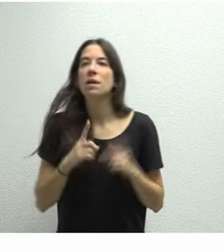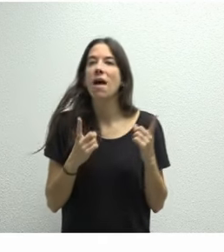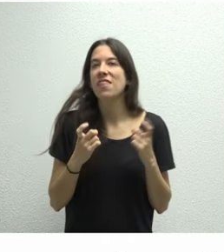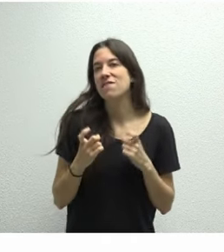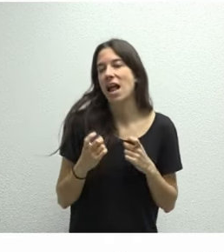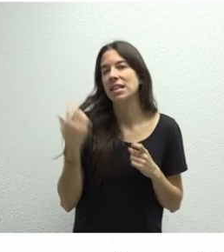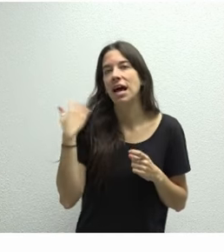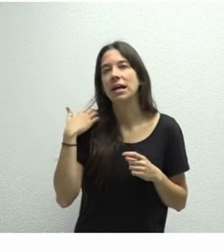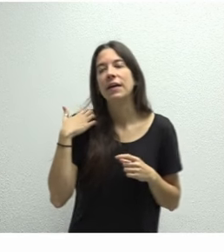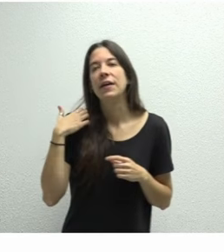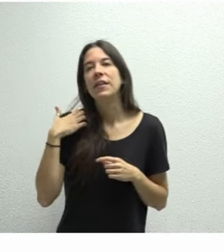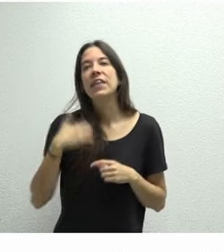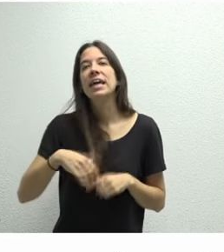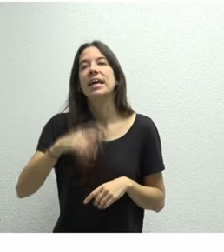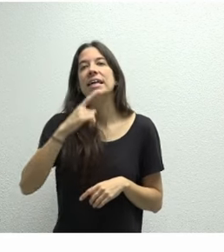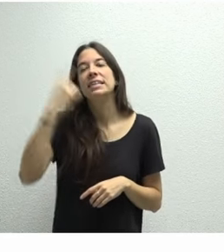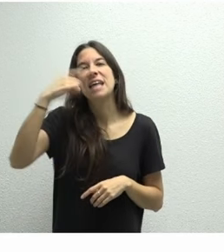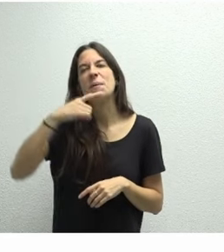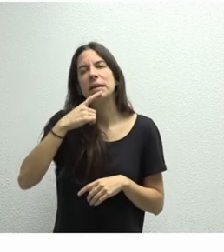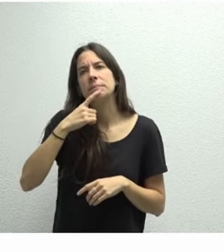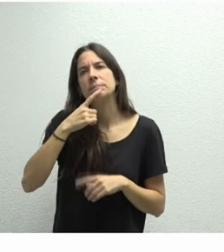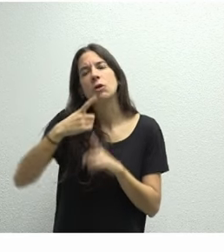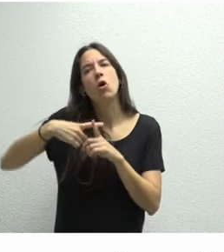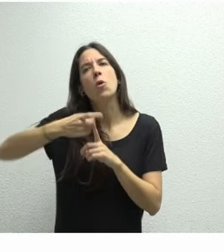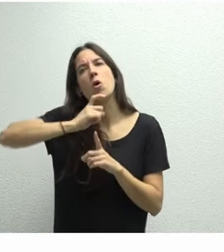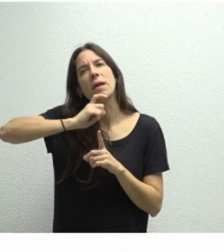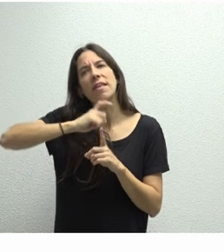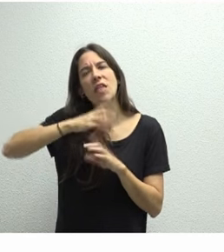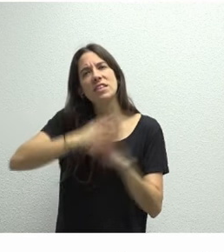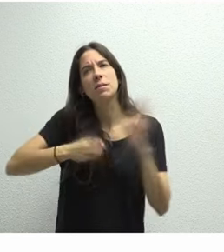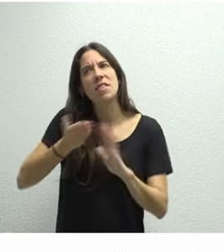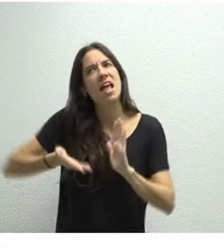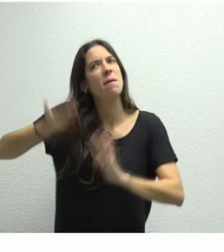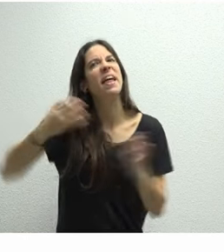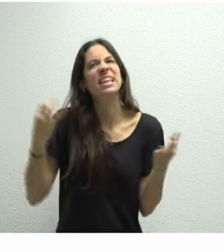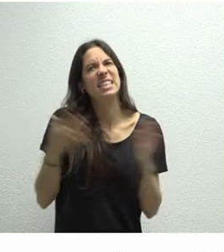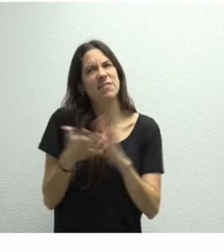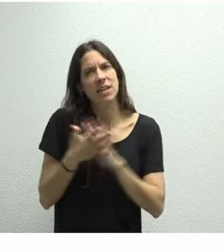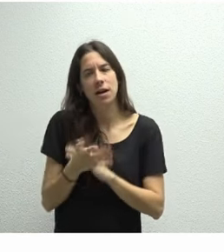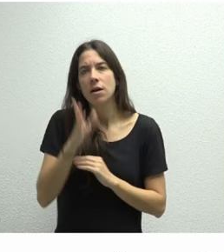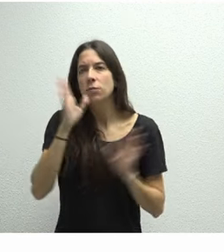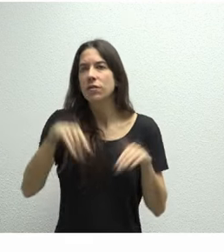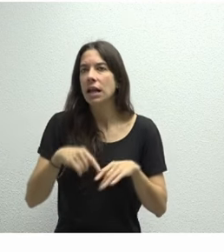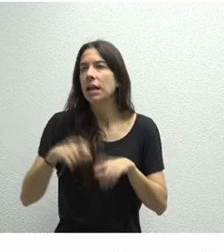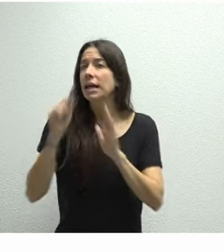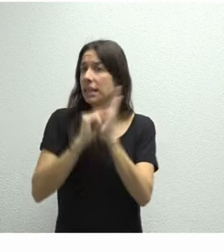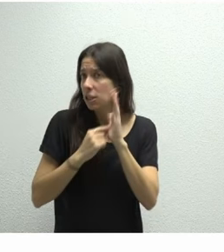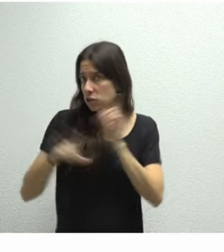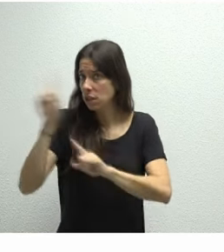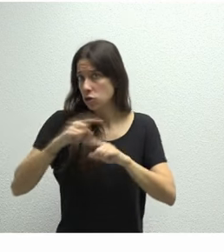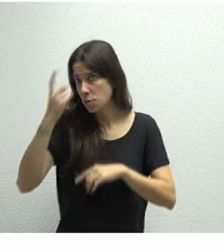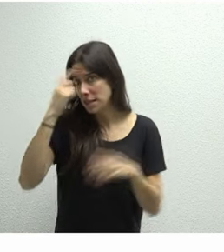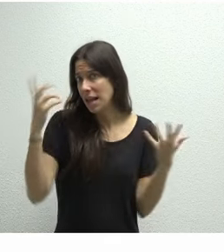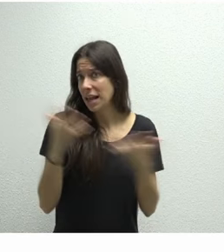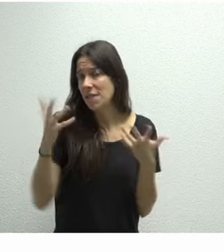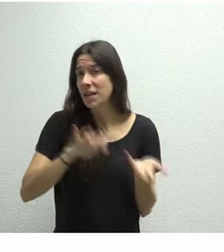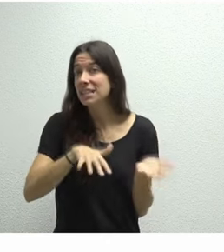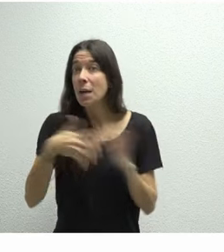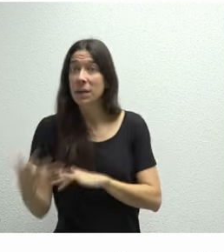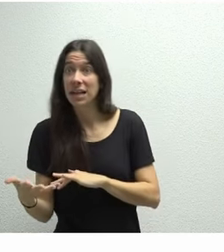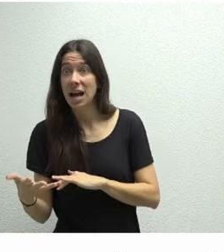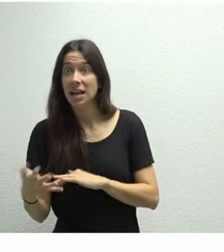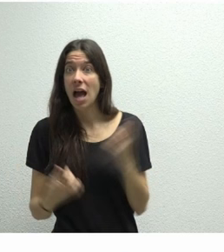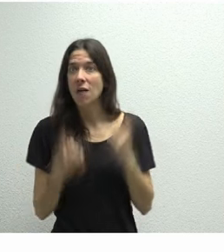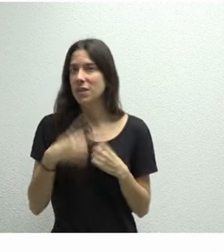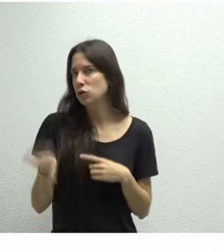elevada complejidad en discapacidad no y que Los criterios de trastorno mental grave que se aplican en población general a veces no se entiende bien